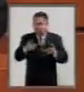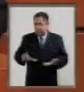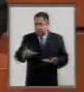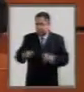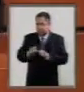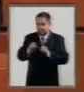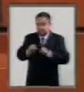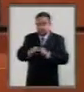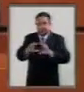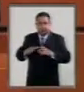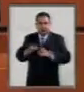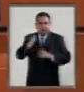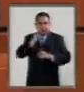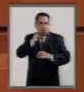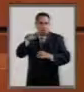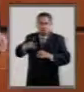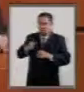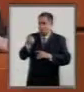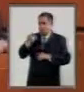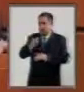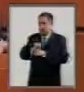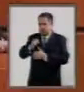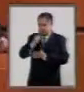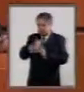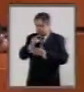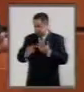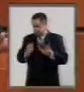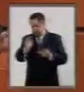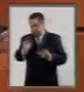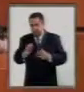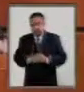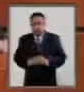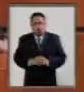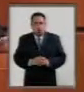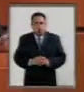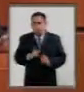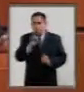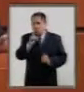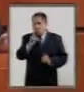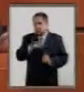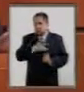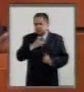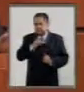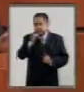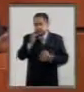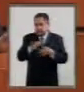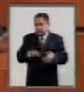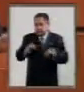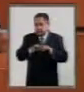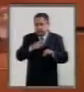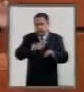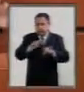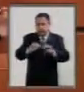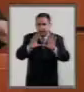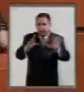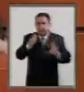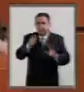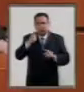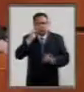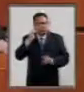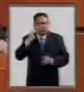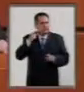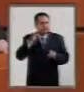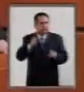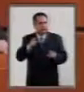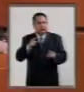sesión celebrada la semana pasada. Lo que me parece que es importante aclarar es algo que escuché